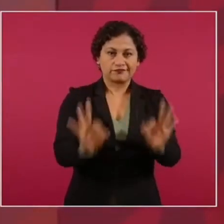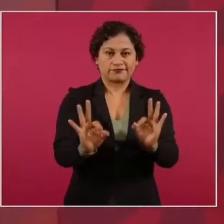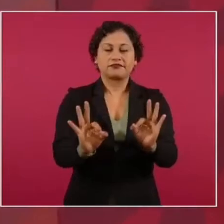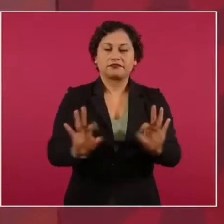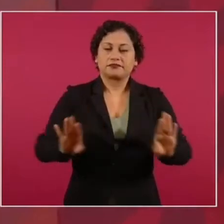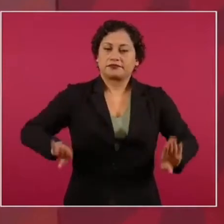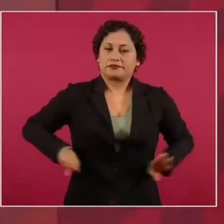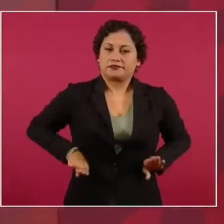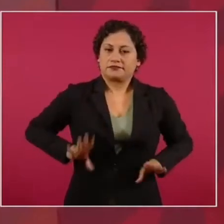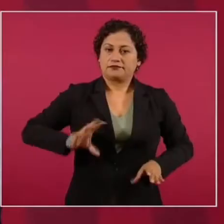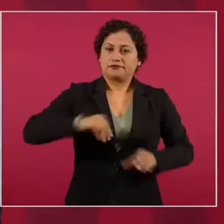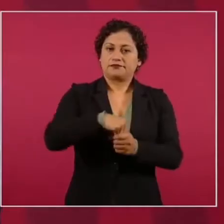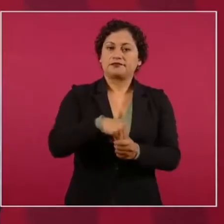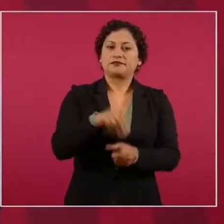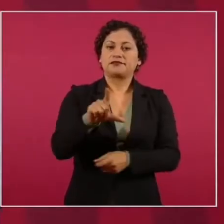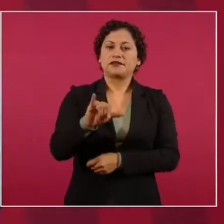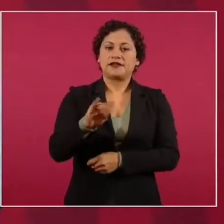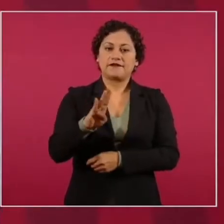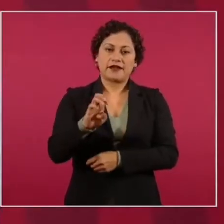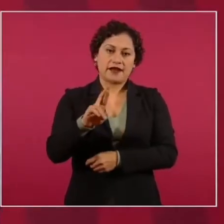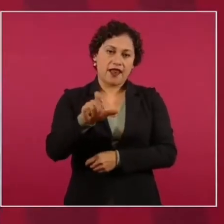liberal.